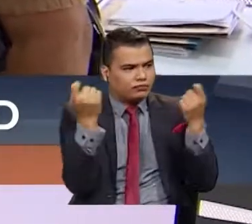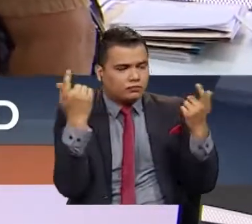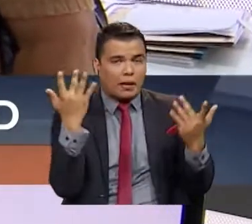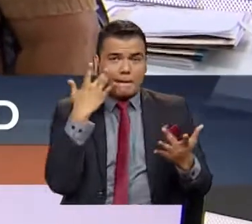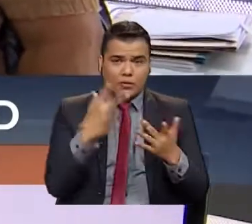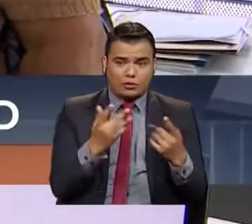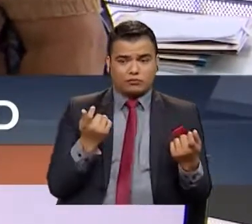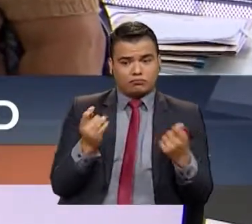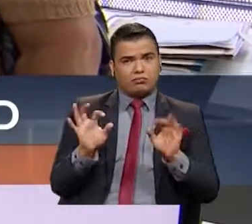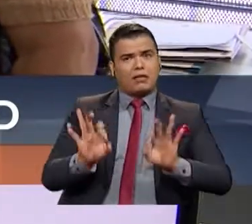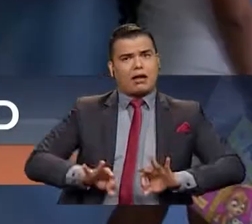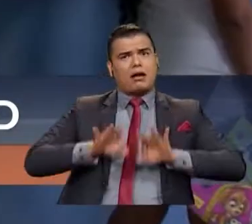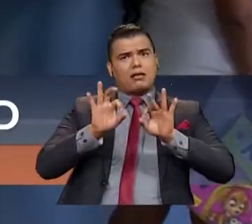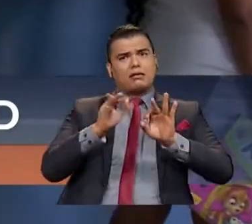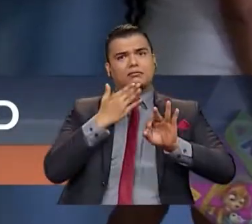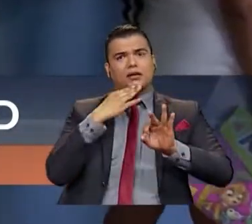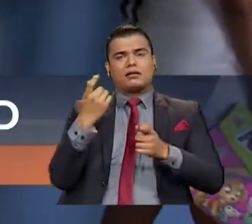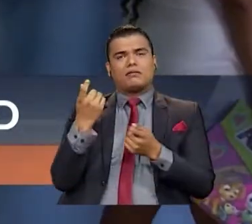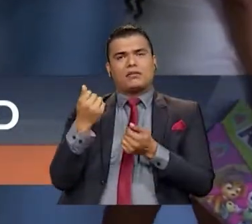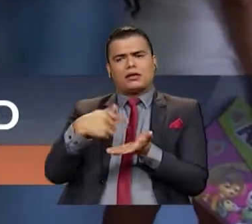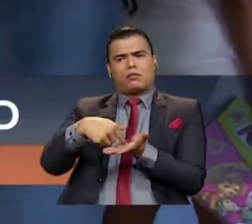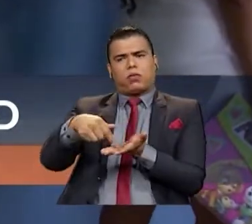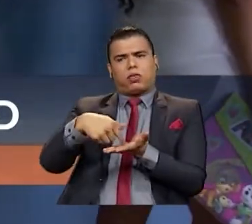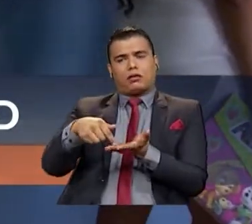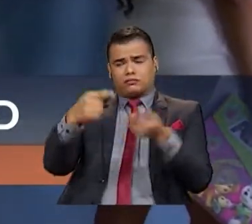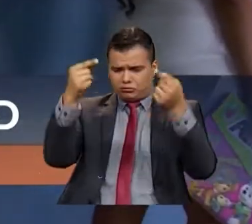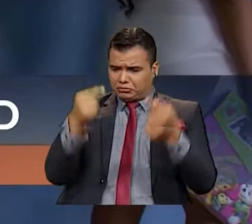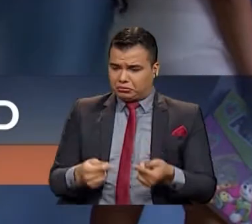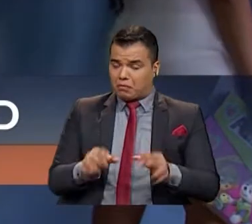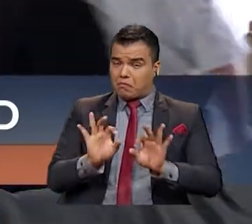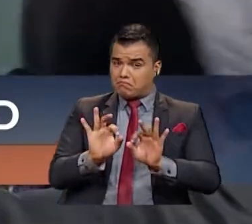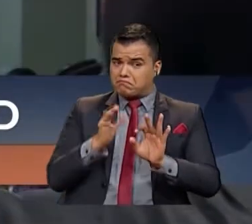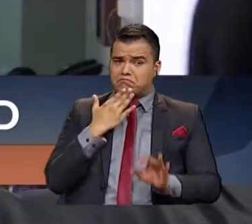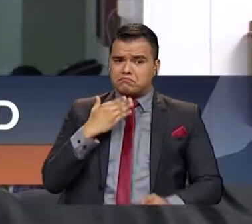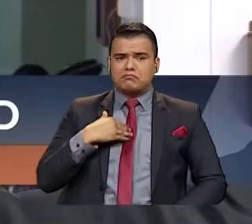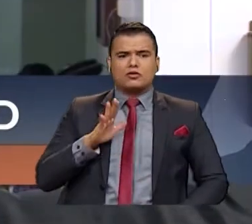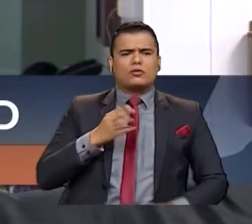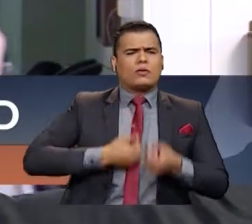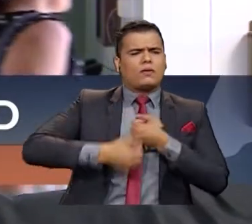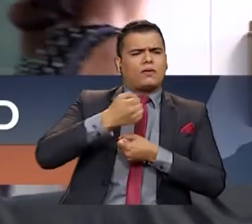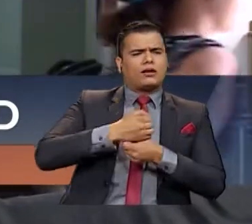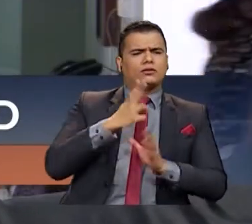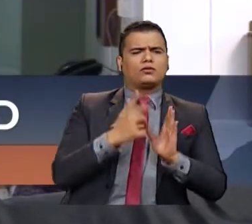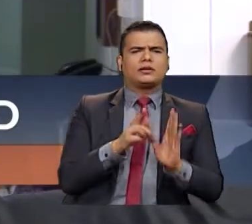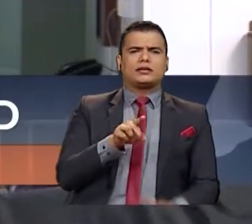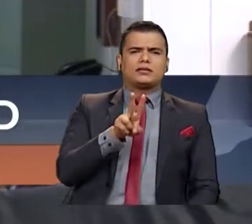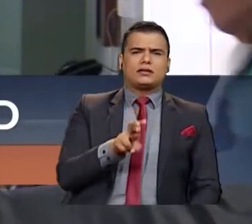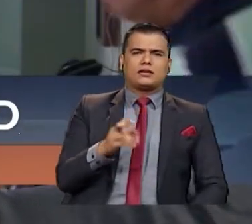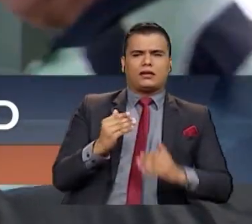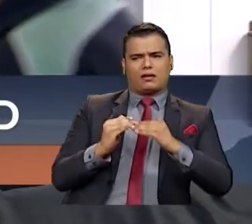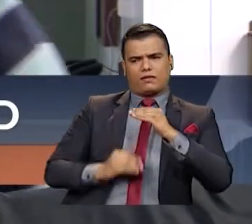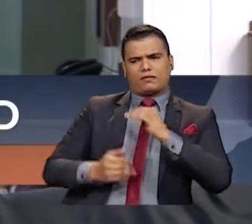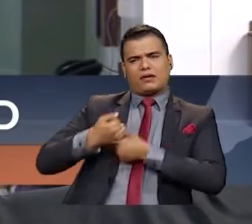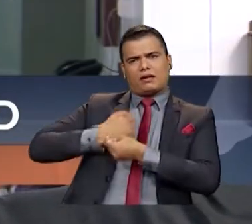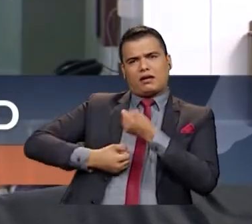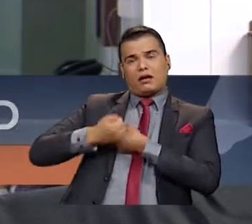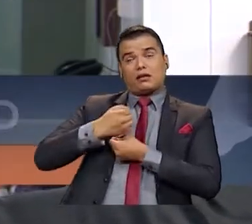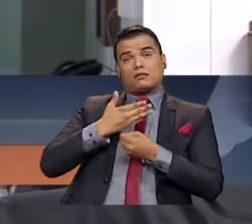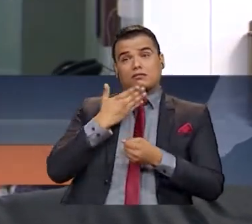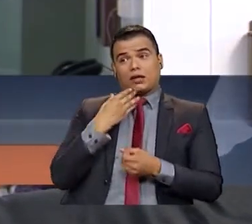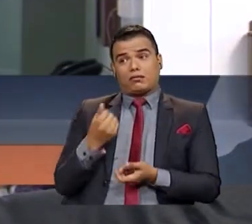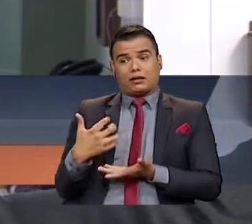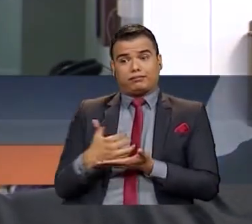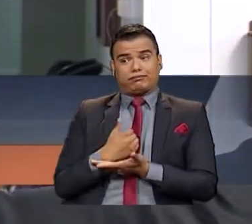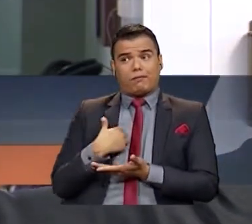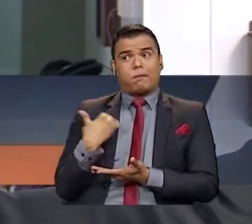alta calidad. La parte financiera goza hoy de muy buena salud. Finales del 2017 pasamos con un pequeño superávit y en el